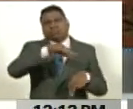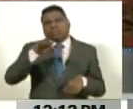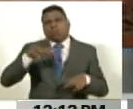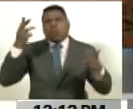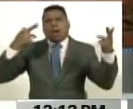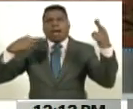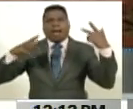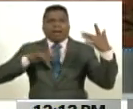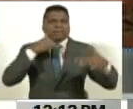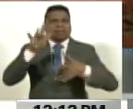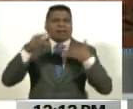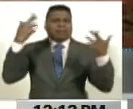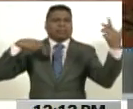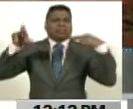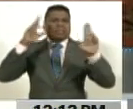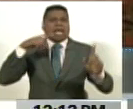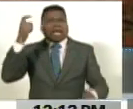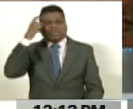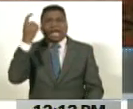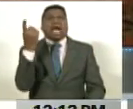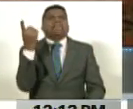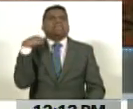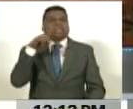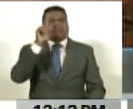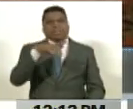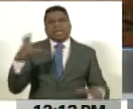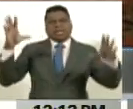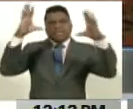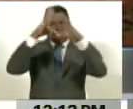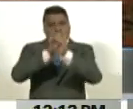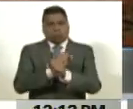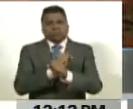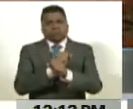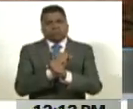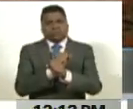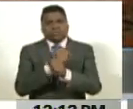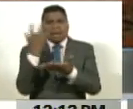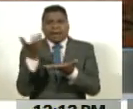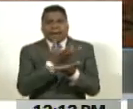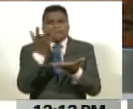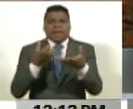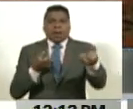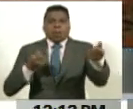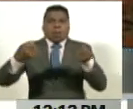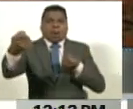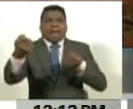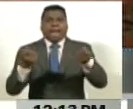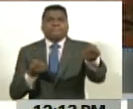Bueno, adicionalmente en el día de ayer, también en horas de la noche, quemaron un camión que